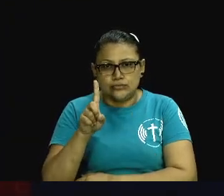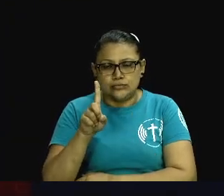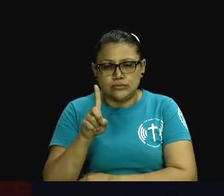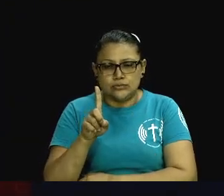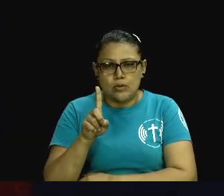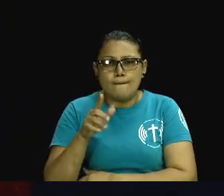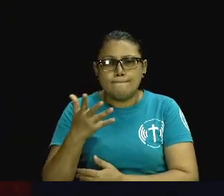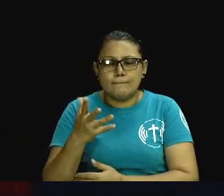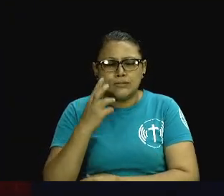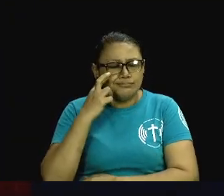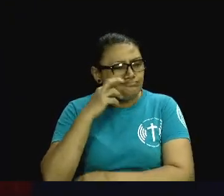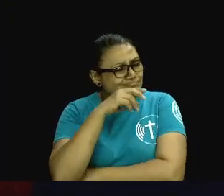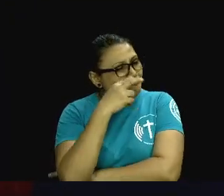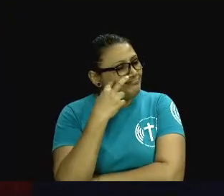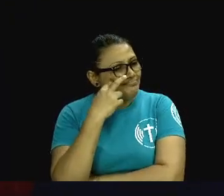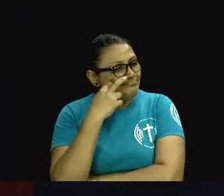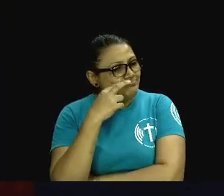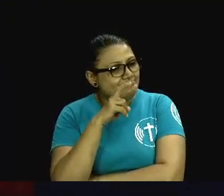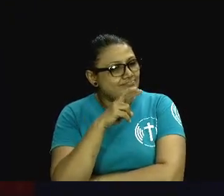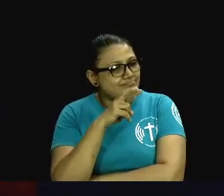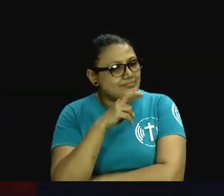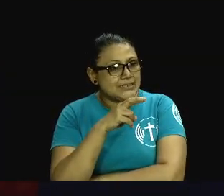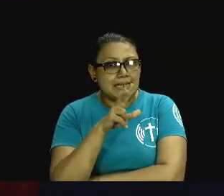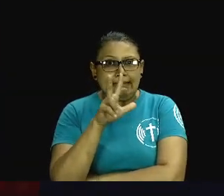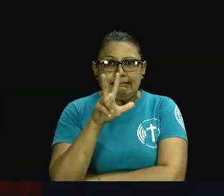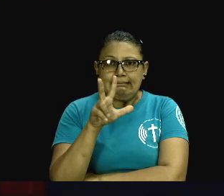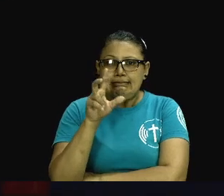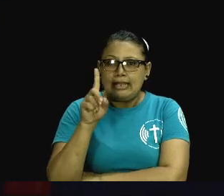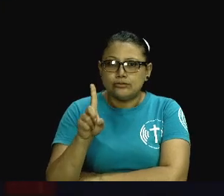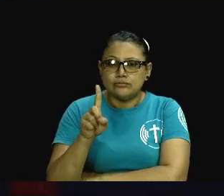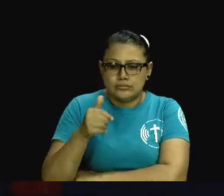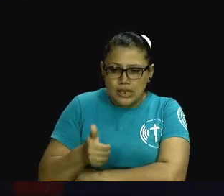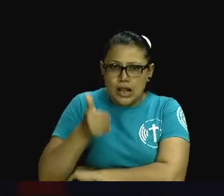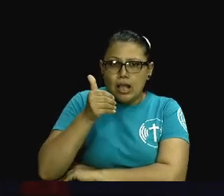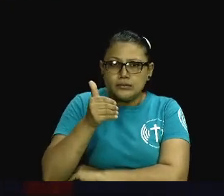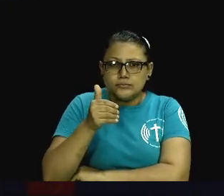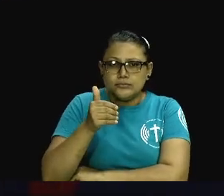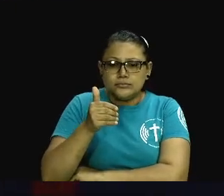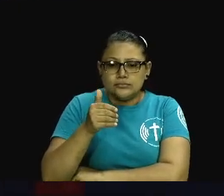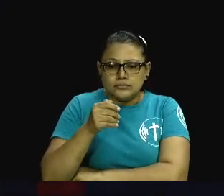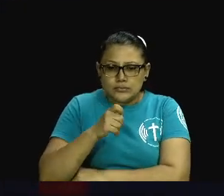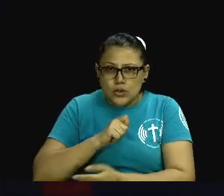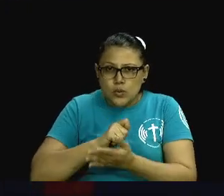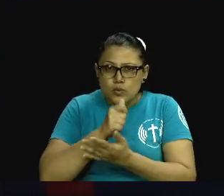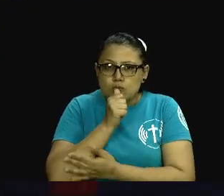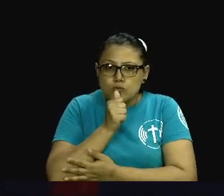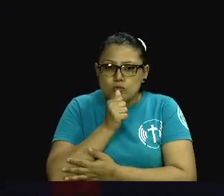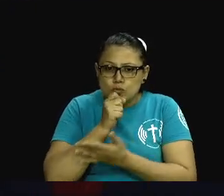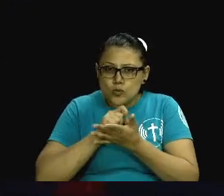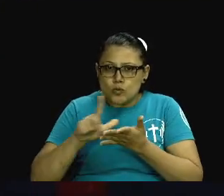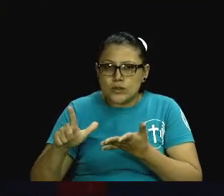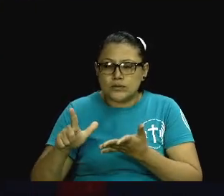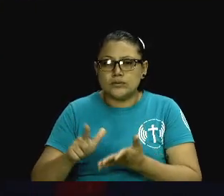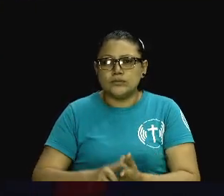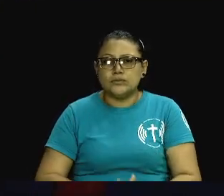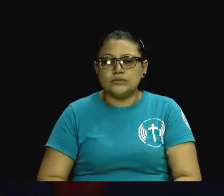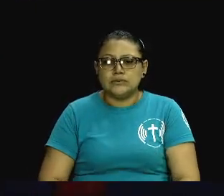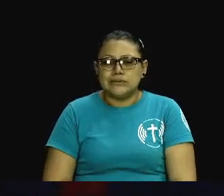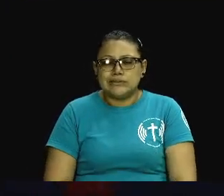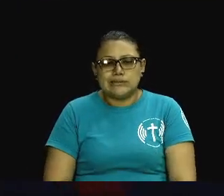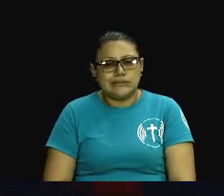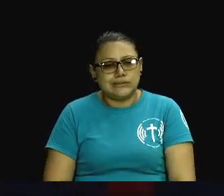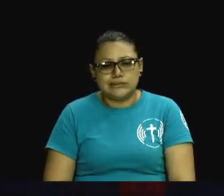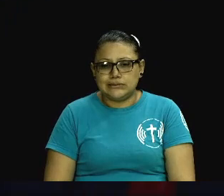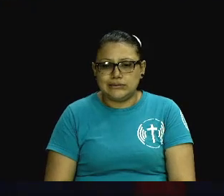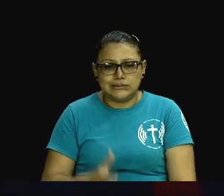yo veía la clausura y lo primero que se me se me vino a la mente señor hoy no vamos a tener nada de eso y los niños